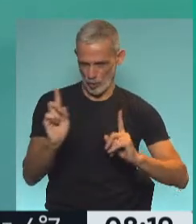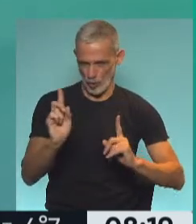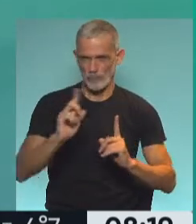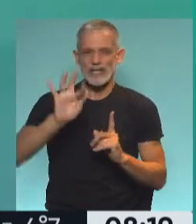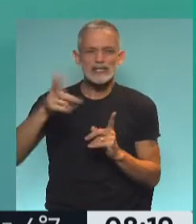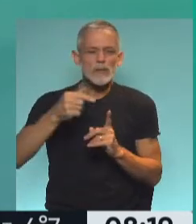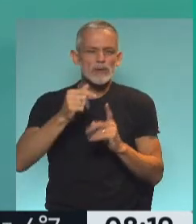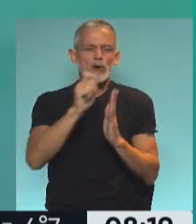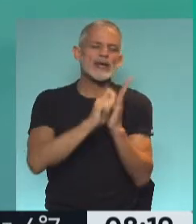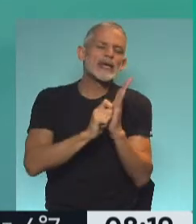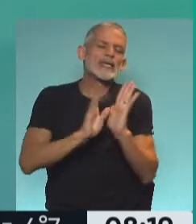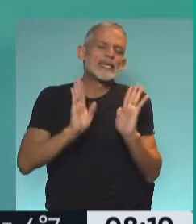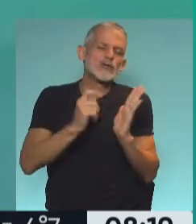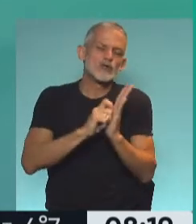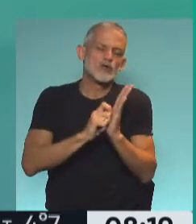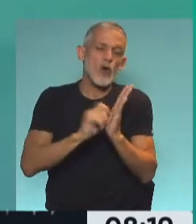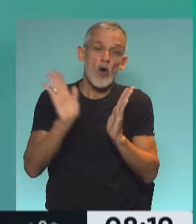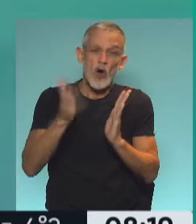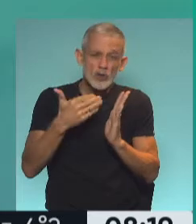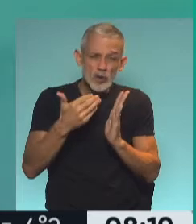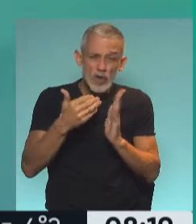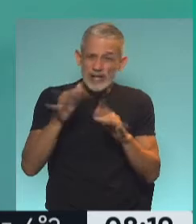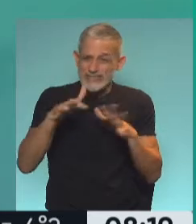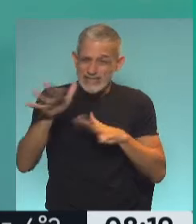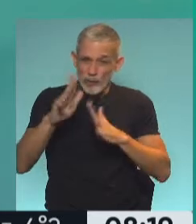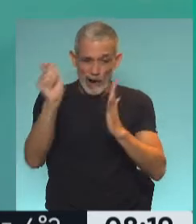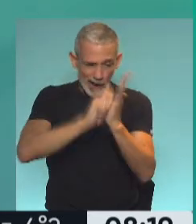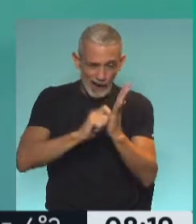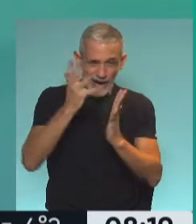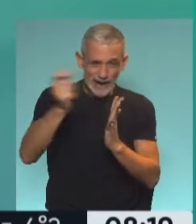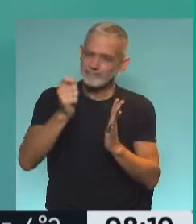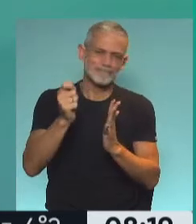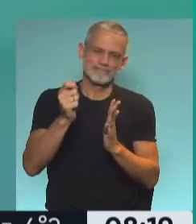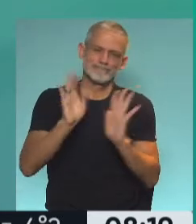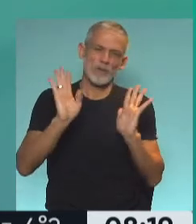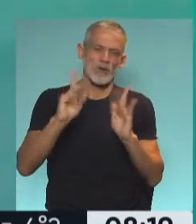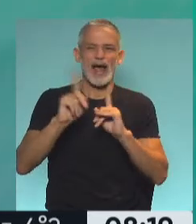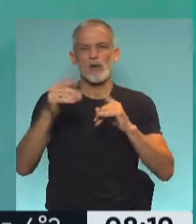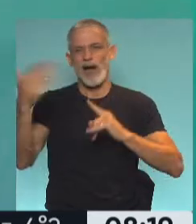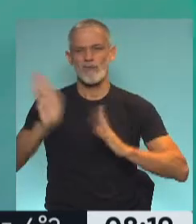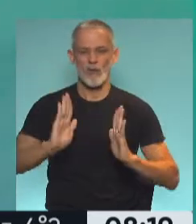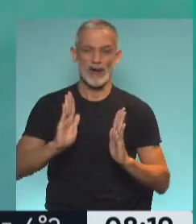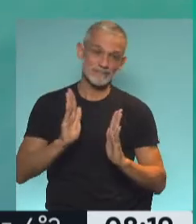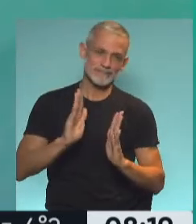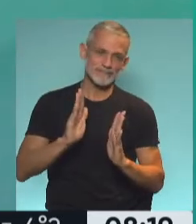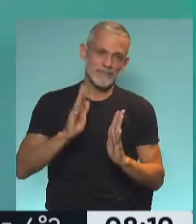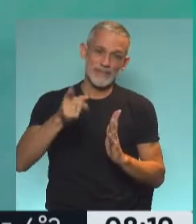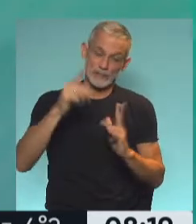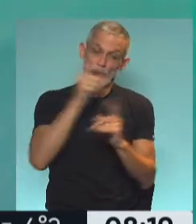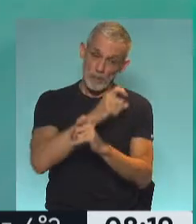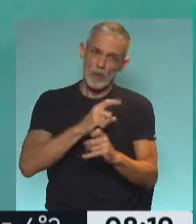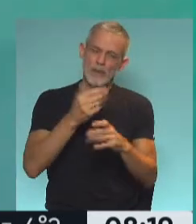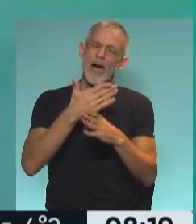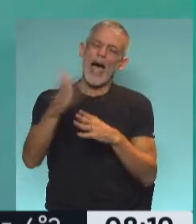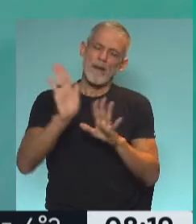de un subregistro, ¿no? Porque no todas esas situaciones se judicializan. Claro. ¿Qué pasa? ¿Por qué? Bueno, eso es un problema aparte